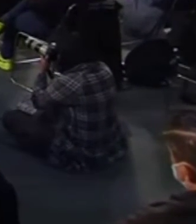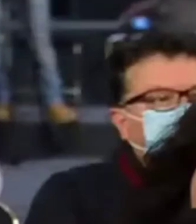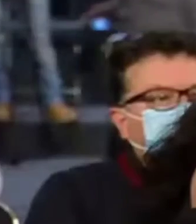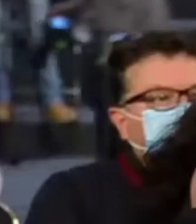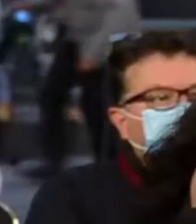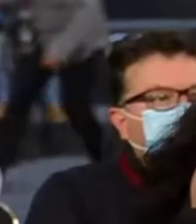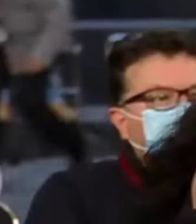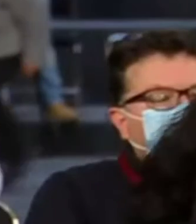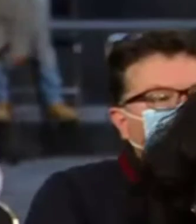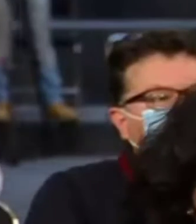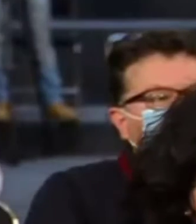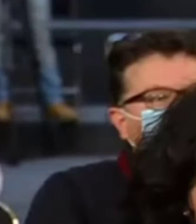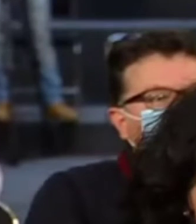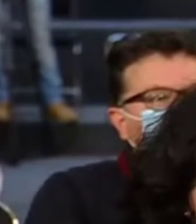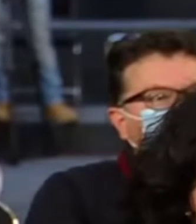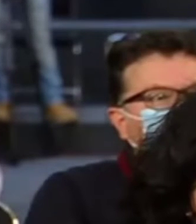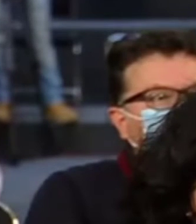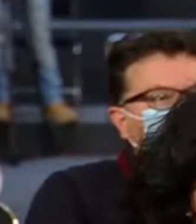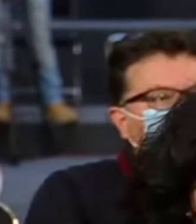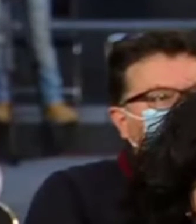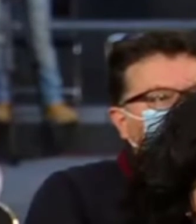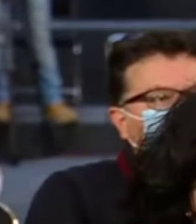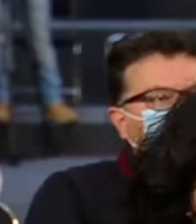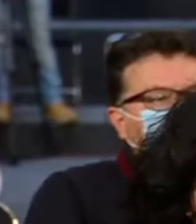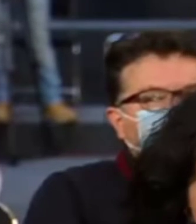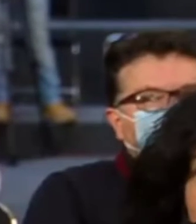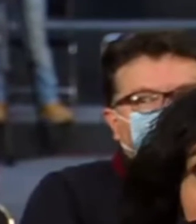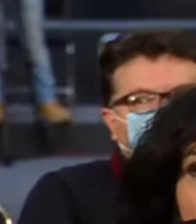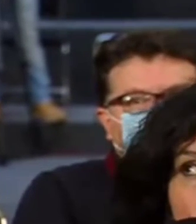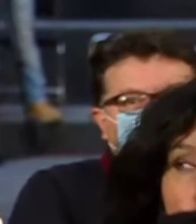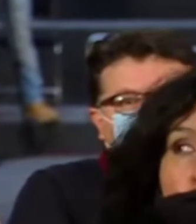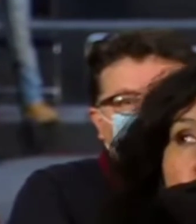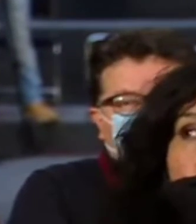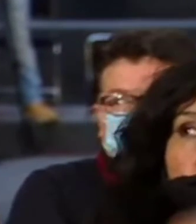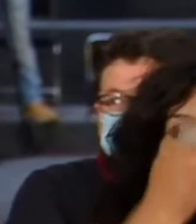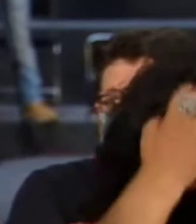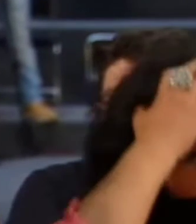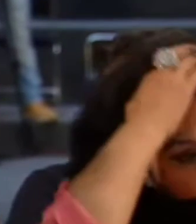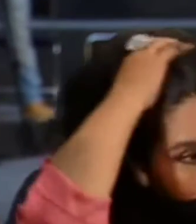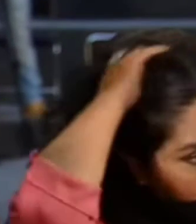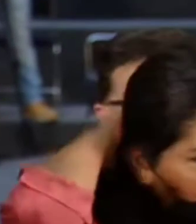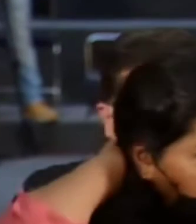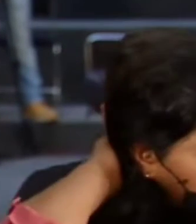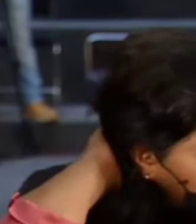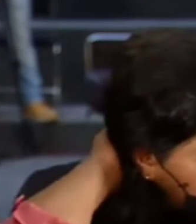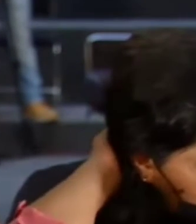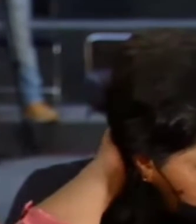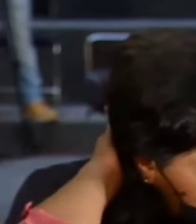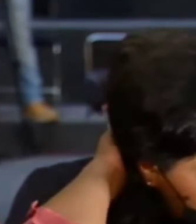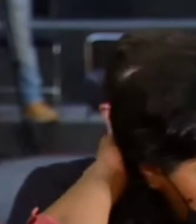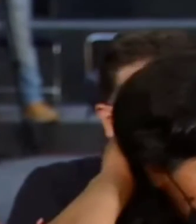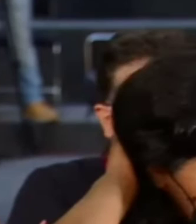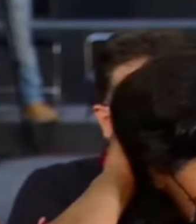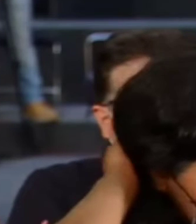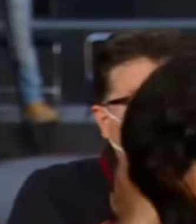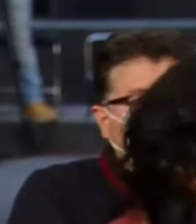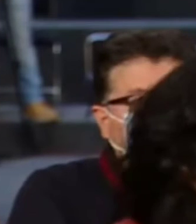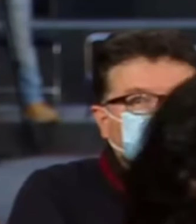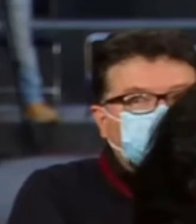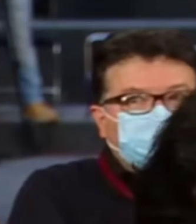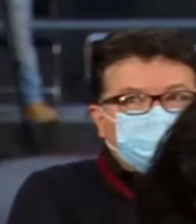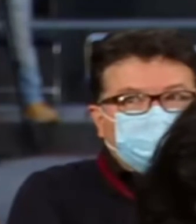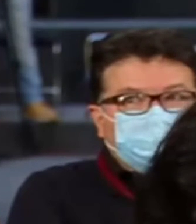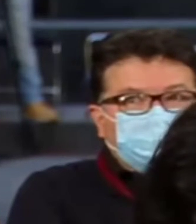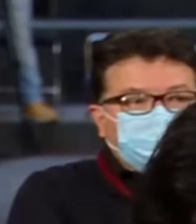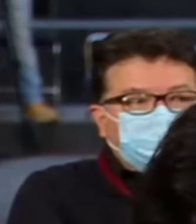normales rurales? Sobre todo porque los estudiantes pues cada año tienen que movilizarse para que los estados les den su presupuesto